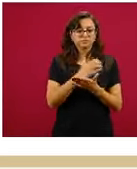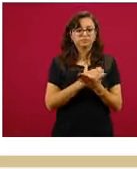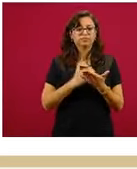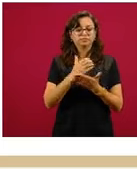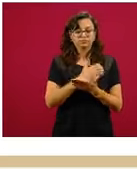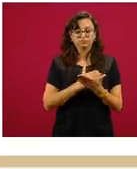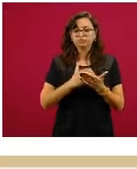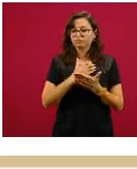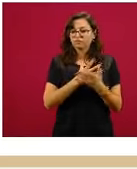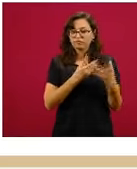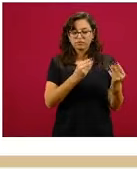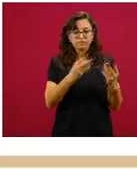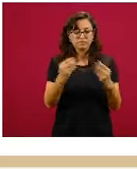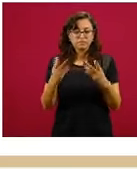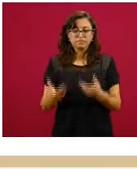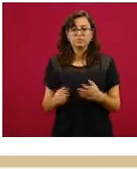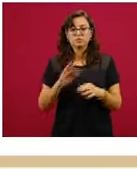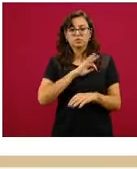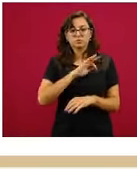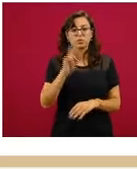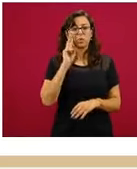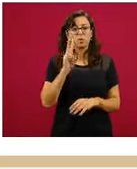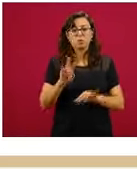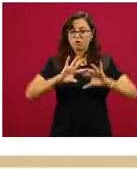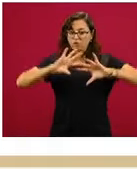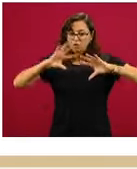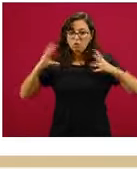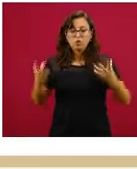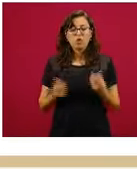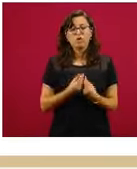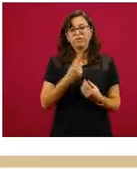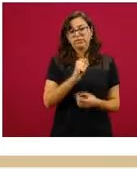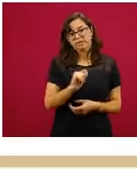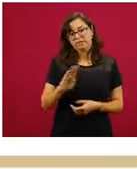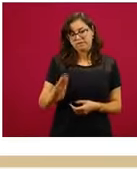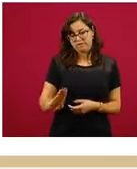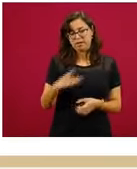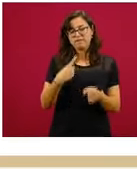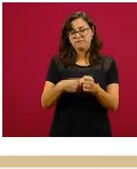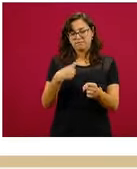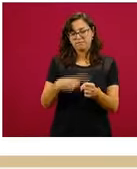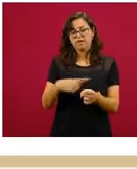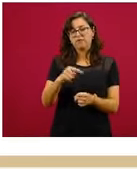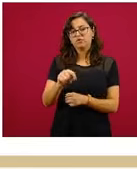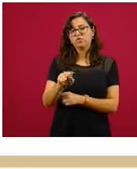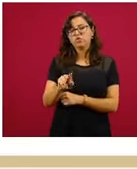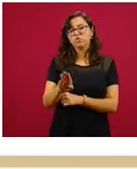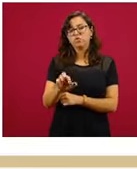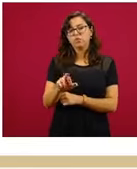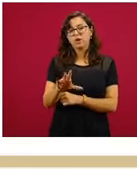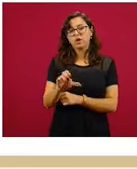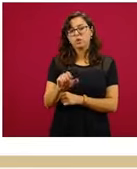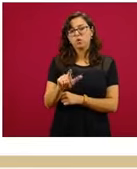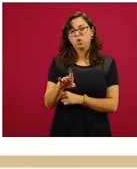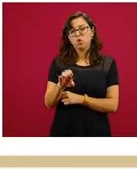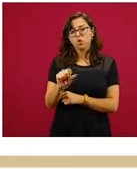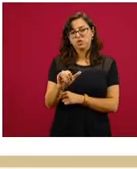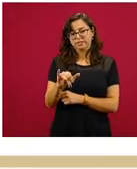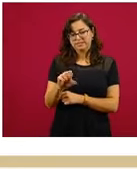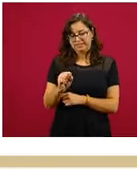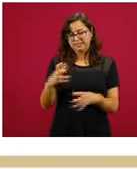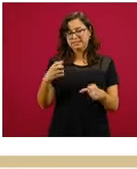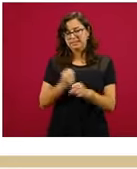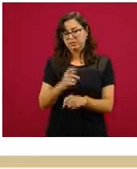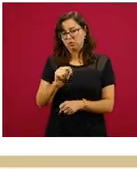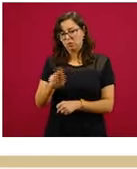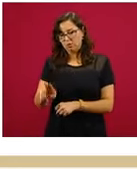nos muestra todos los casos, tuberculosis, todas formas, y ustedes preguntarán en el 2019 qué ha pasado. Pues básicamente tuvimos